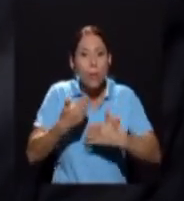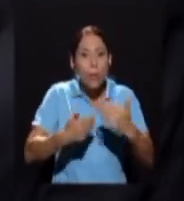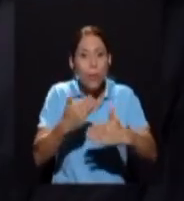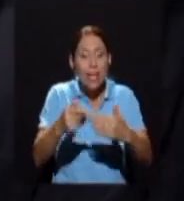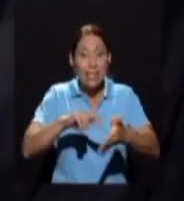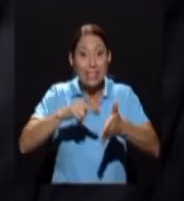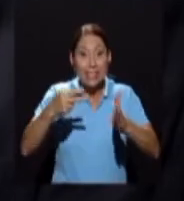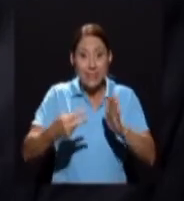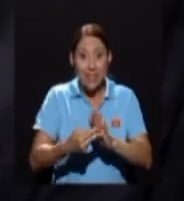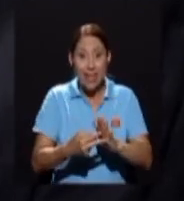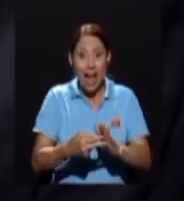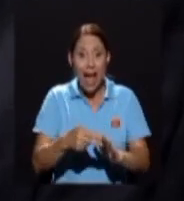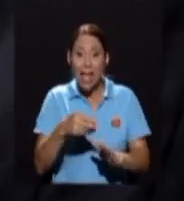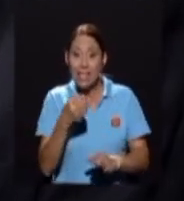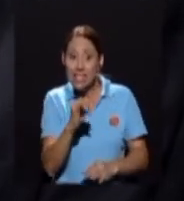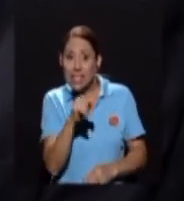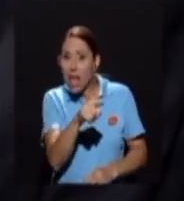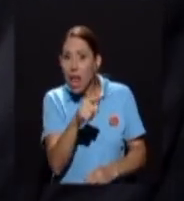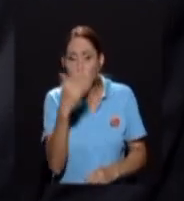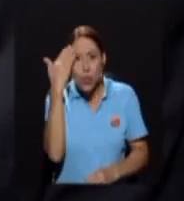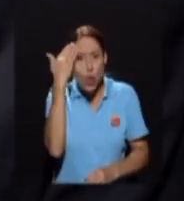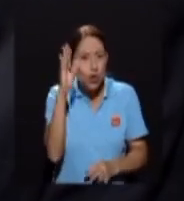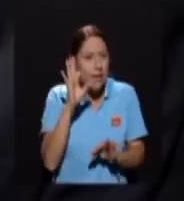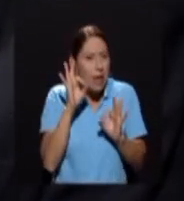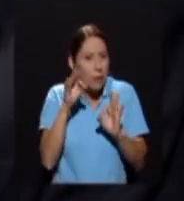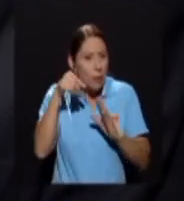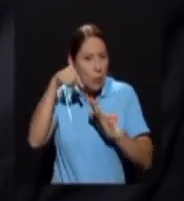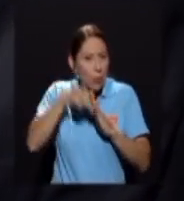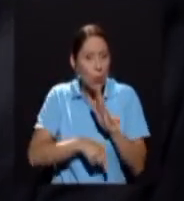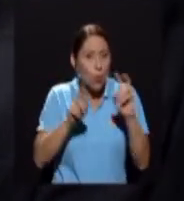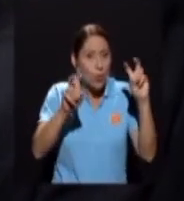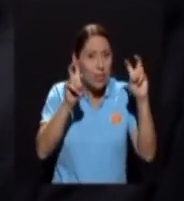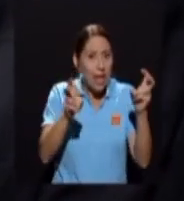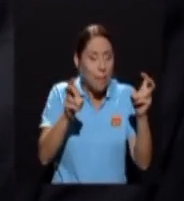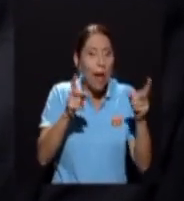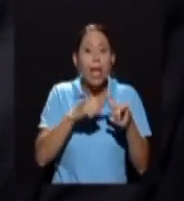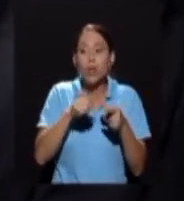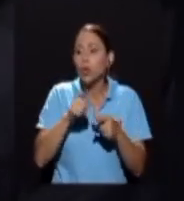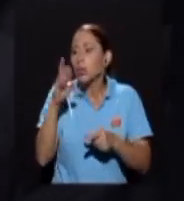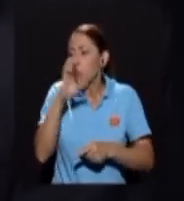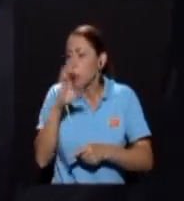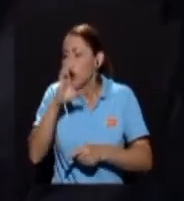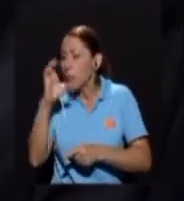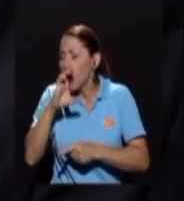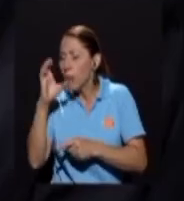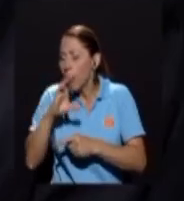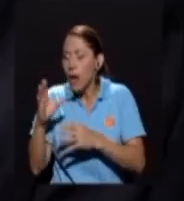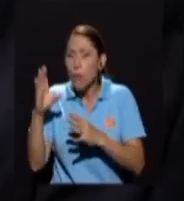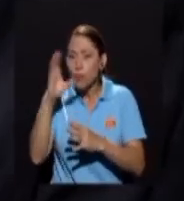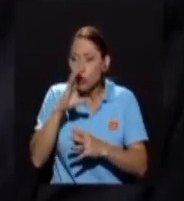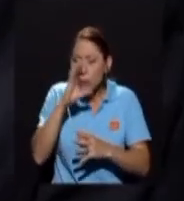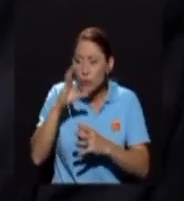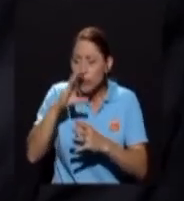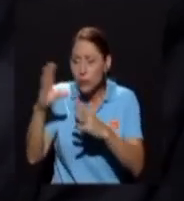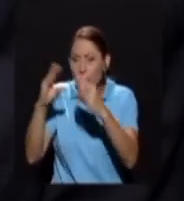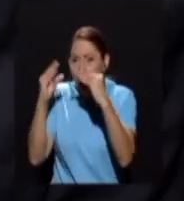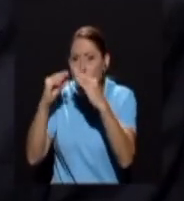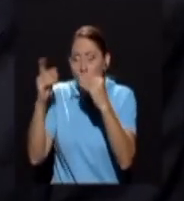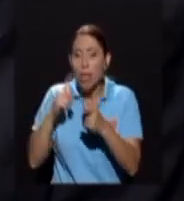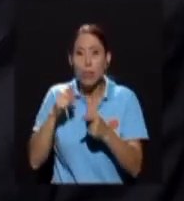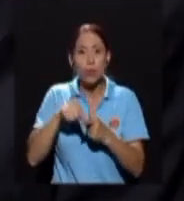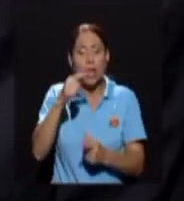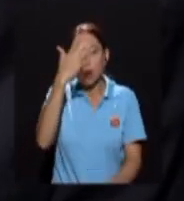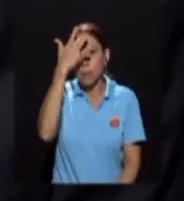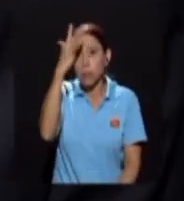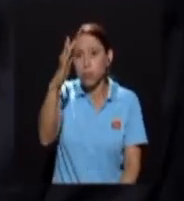tema que él desconocía a fondo, fue haciendo de él un erudito en los temas, un hombre enciclopédico. Por eso los 45